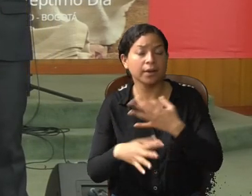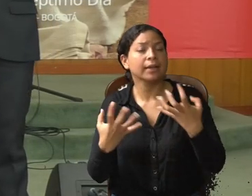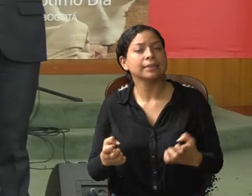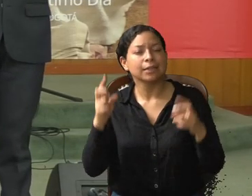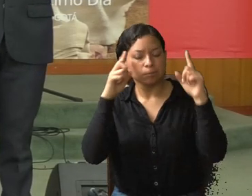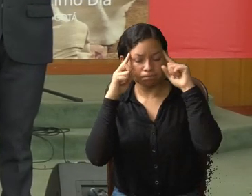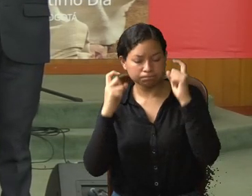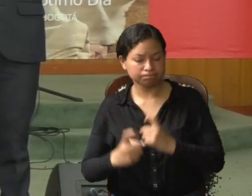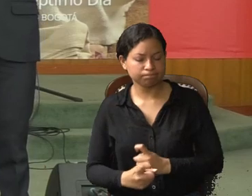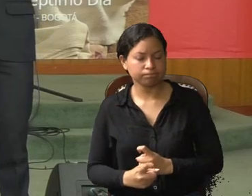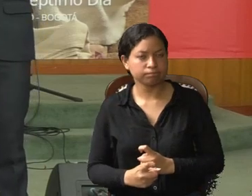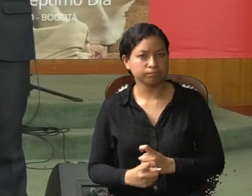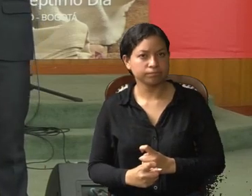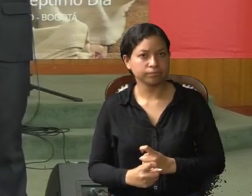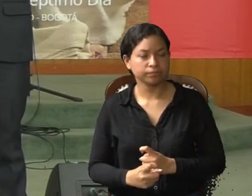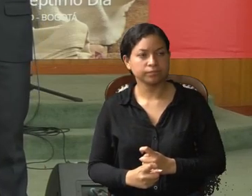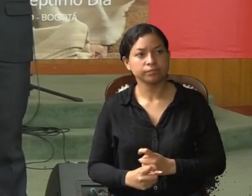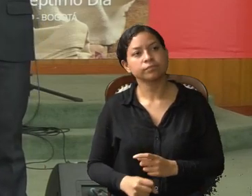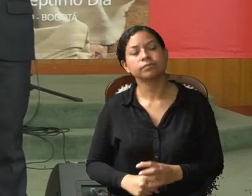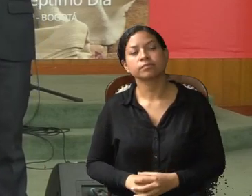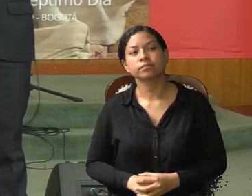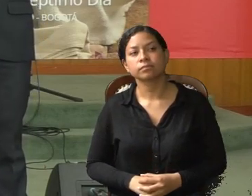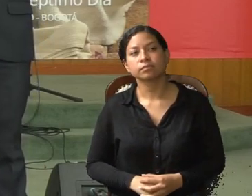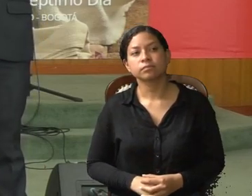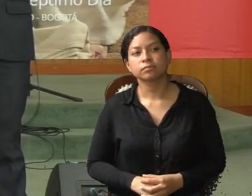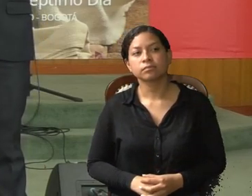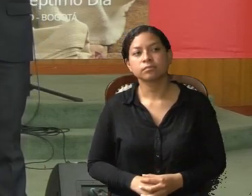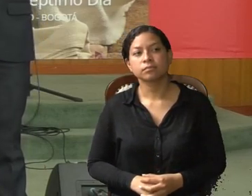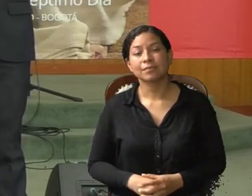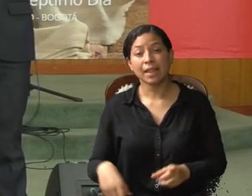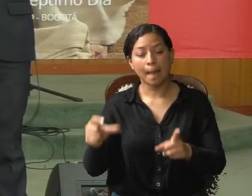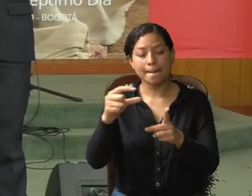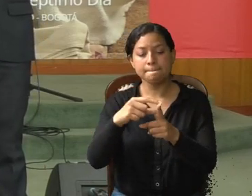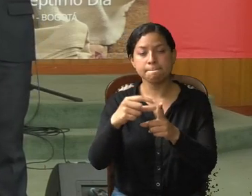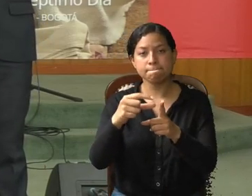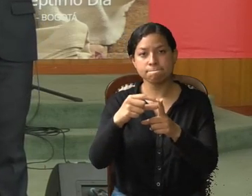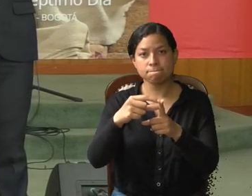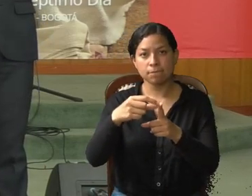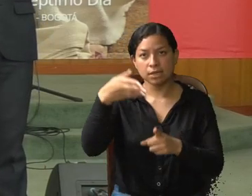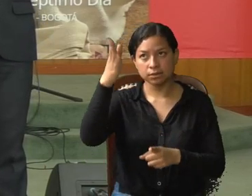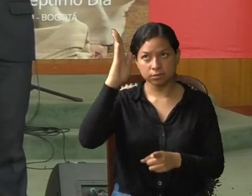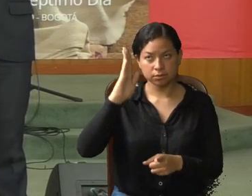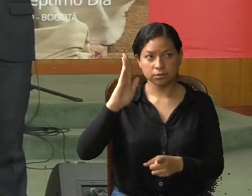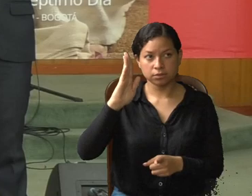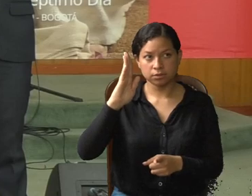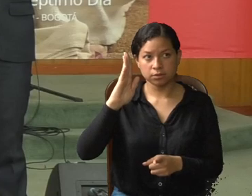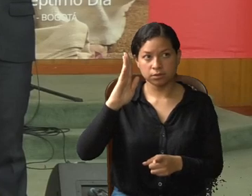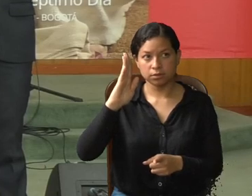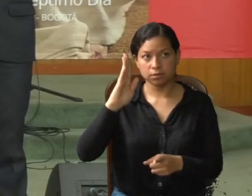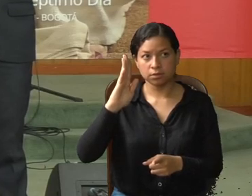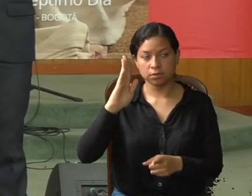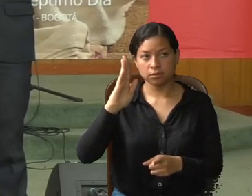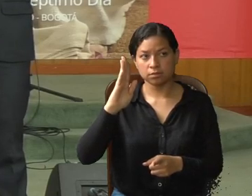reflexión de este primer versículo. Y es, la palabra Dios en el original hebreo es